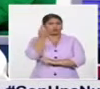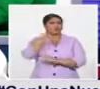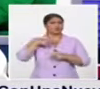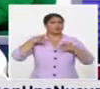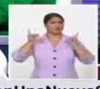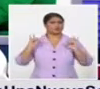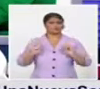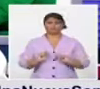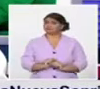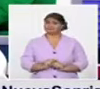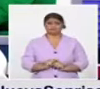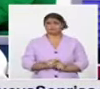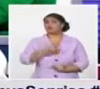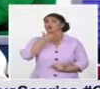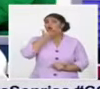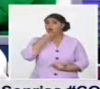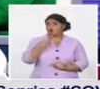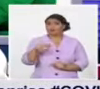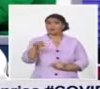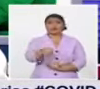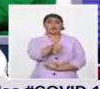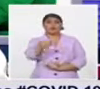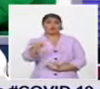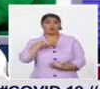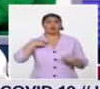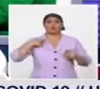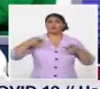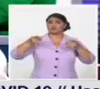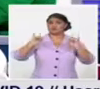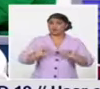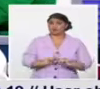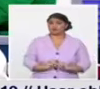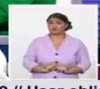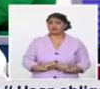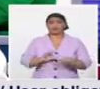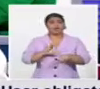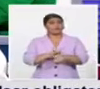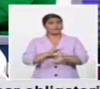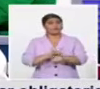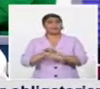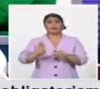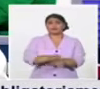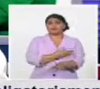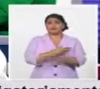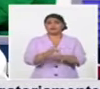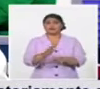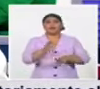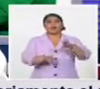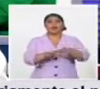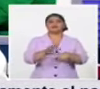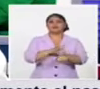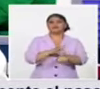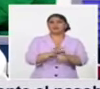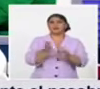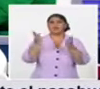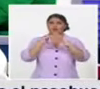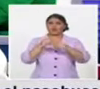sí edad y comorbilidades que hacen, y ya nuestra población creo que ha ido